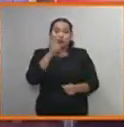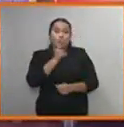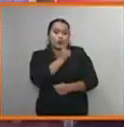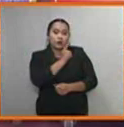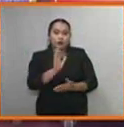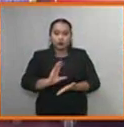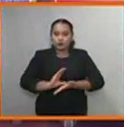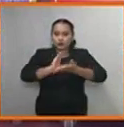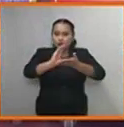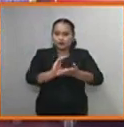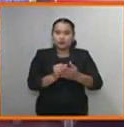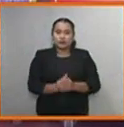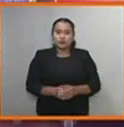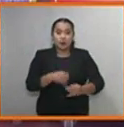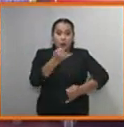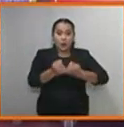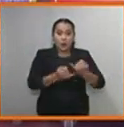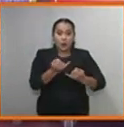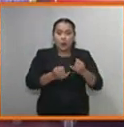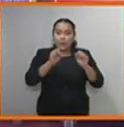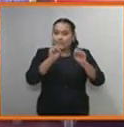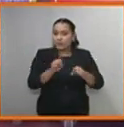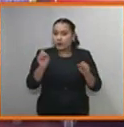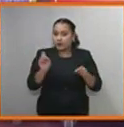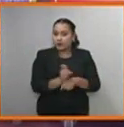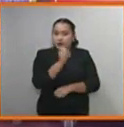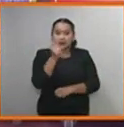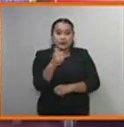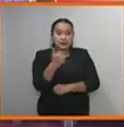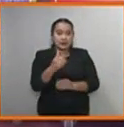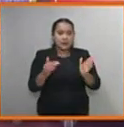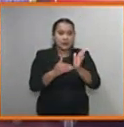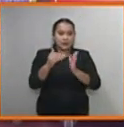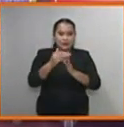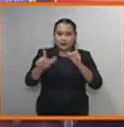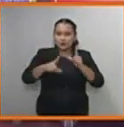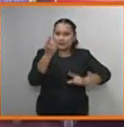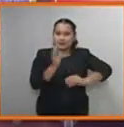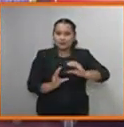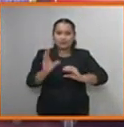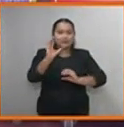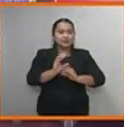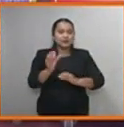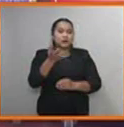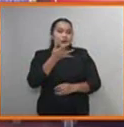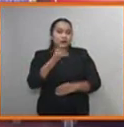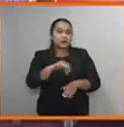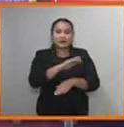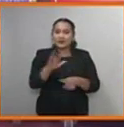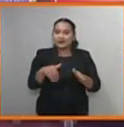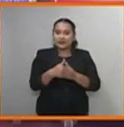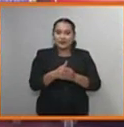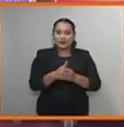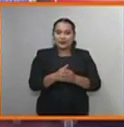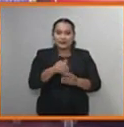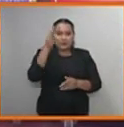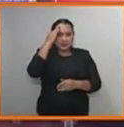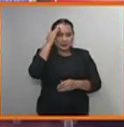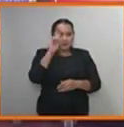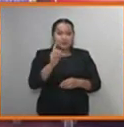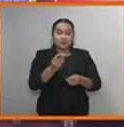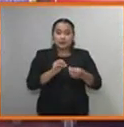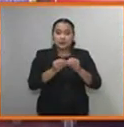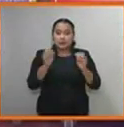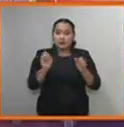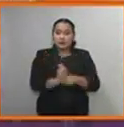Super Premio, porque están en juego 10 millones de lempiras con la jugada doble. Les deseo mucha suerte, porque conoceremos